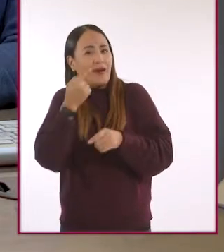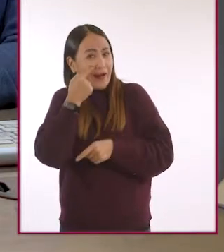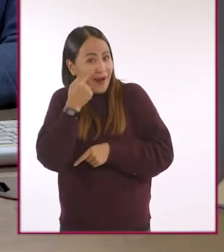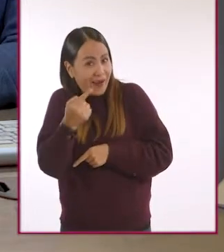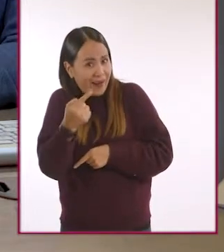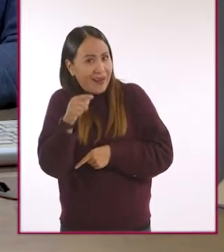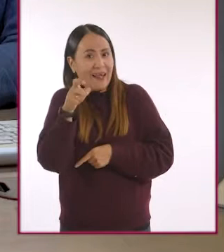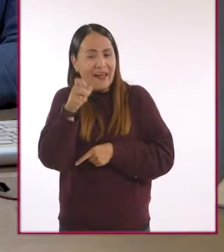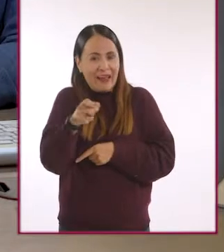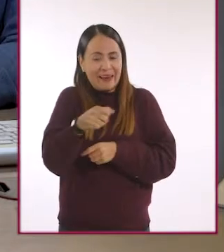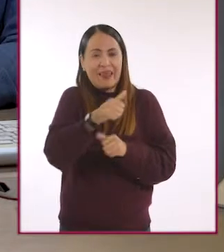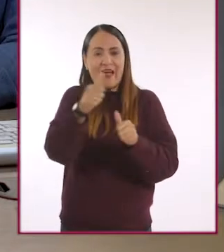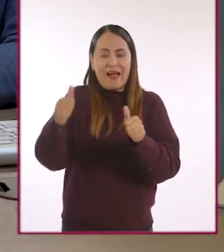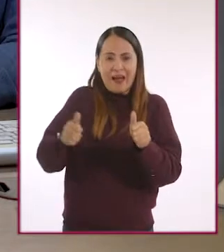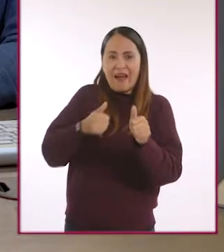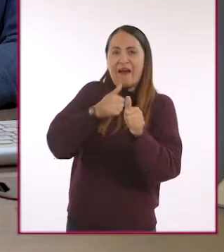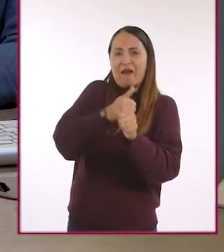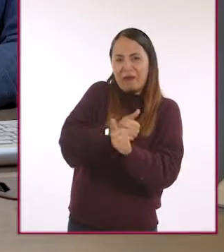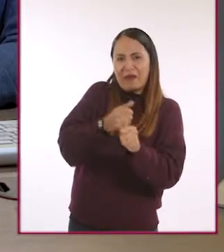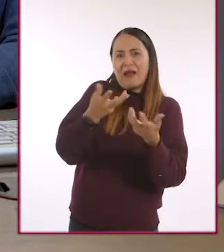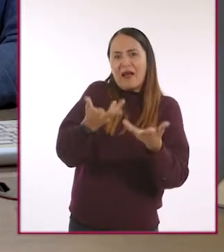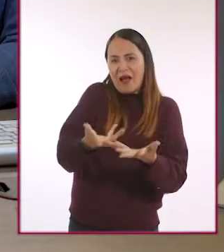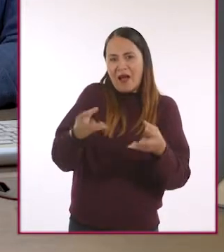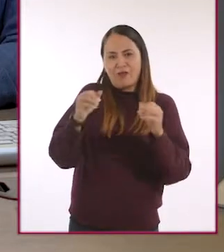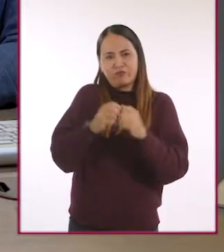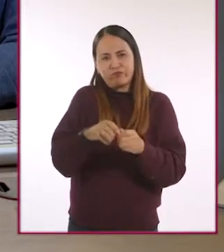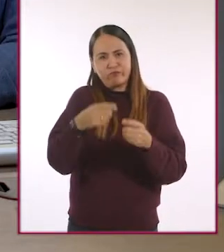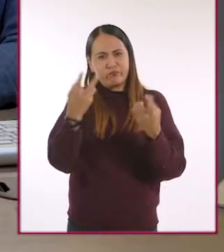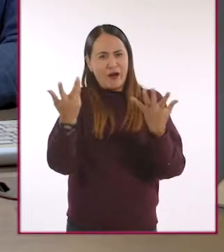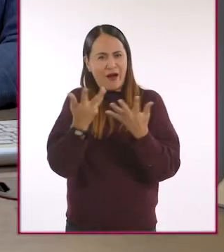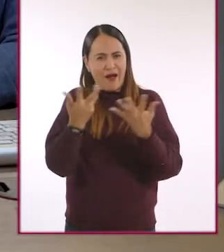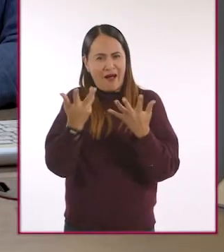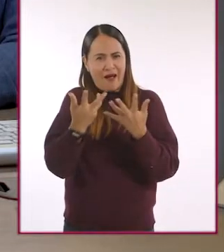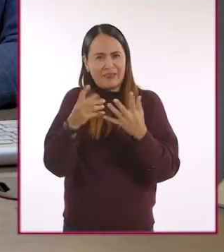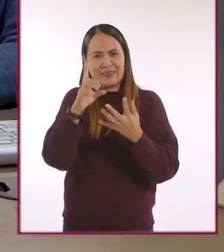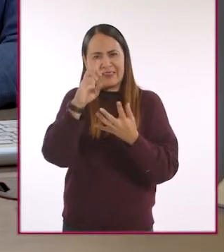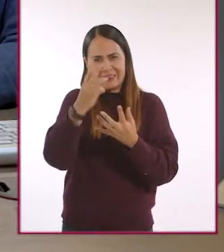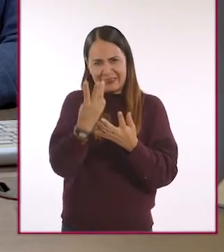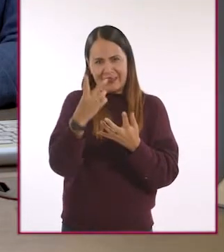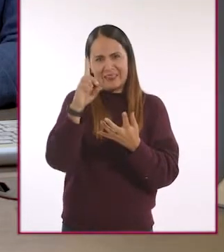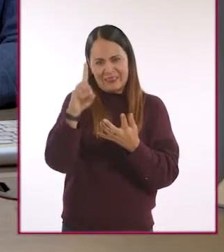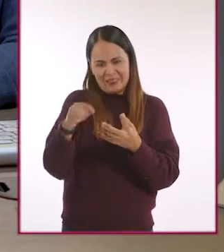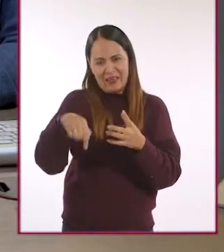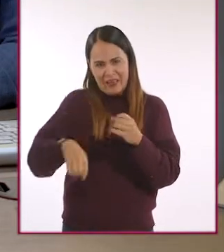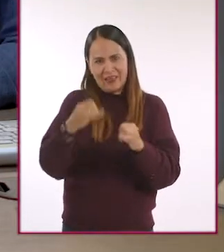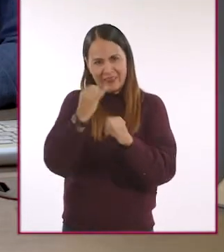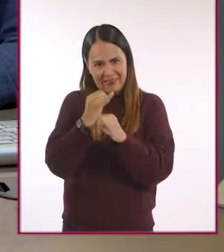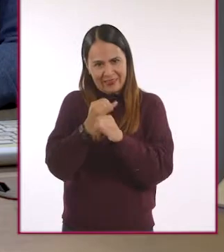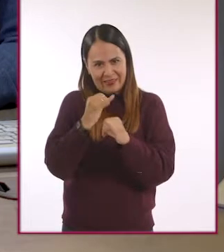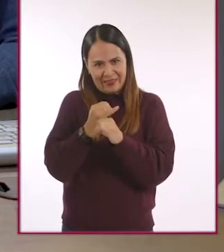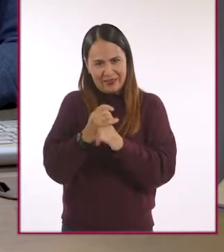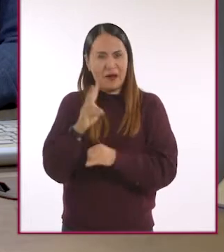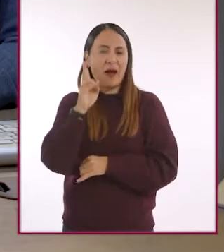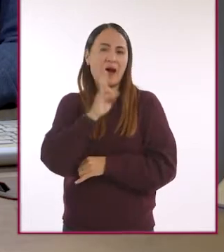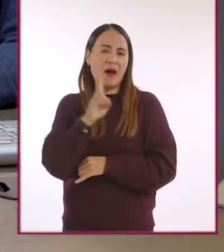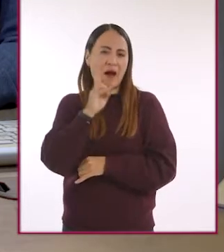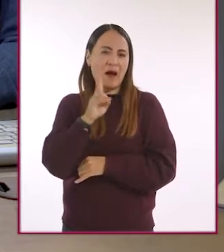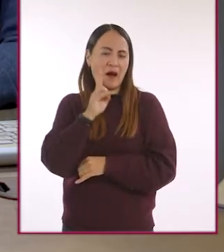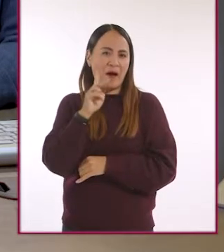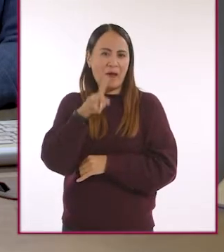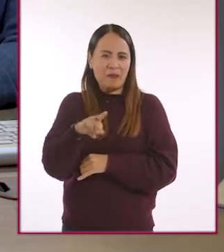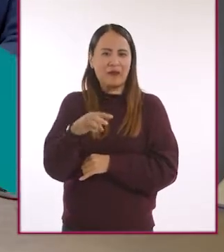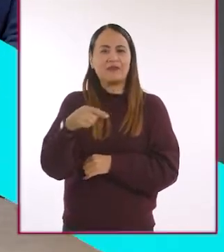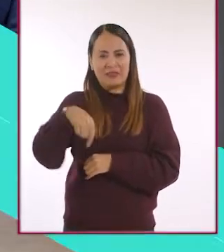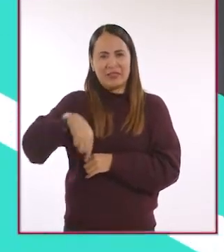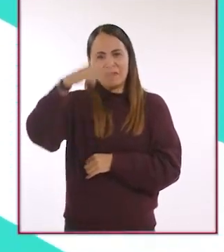porque nos vamos detrás de la pantalla para conocer el mágico mundo del trucaje producido con tecnología digital. Disfrutemos de la función que nos regala la